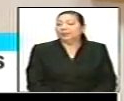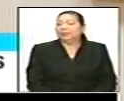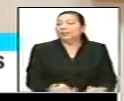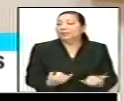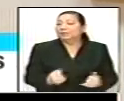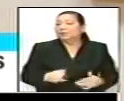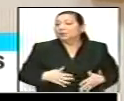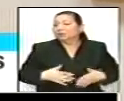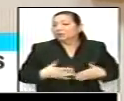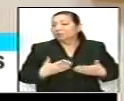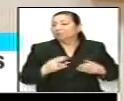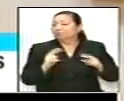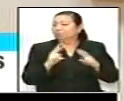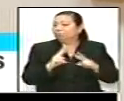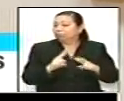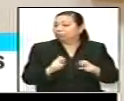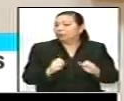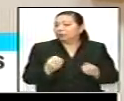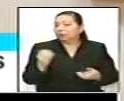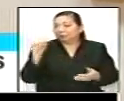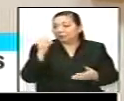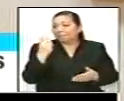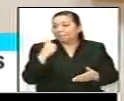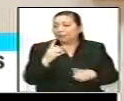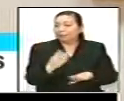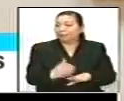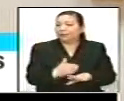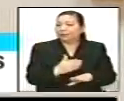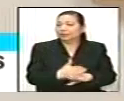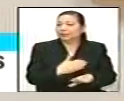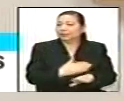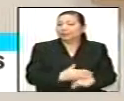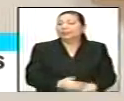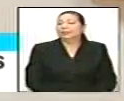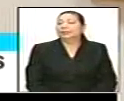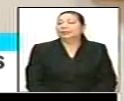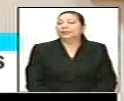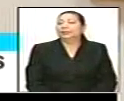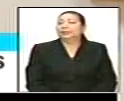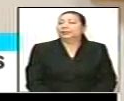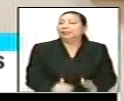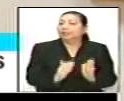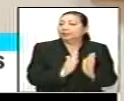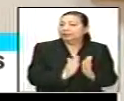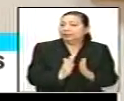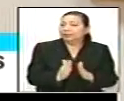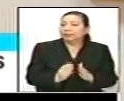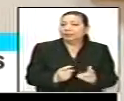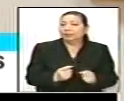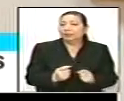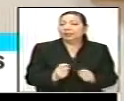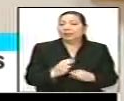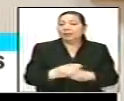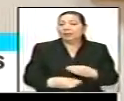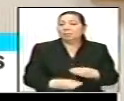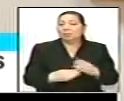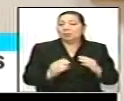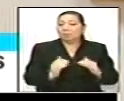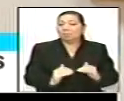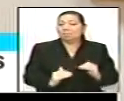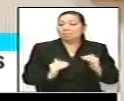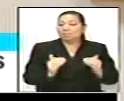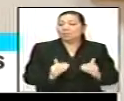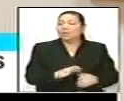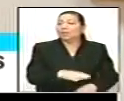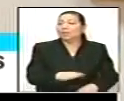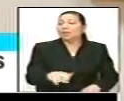Esta posibilidad de Analit como una oportunidad para desarrollar la potencialidad, articular la dinámica del mundo adulto con el mundo